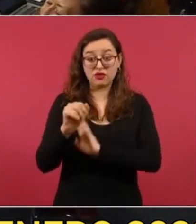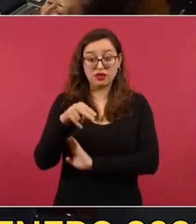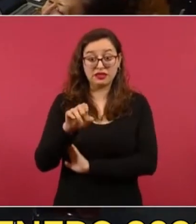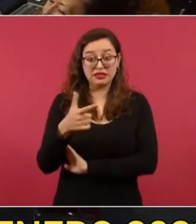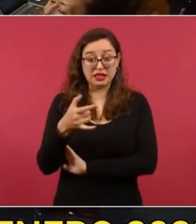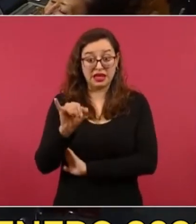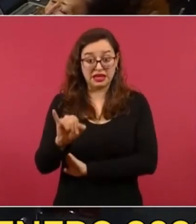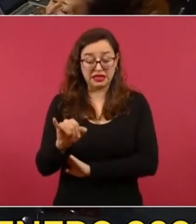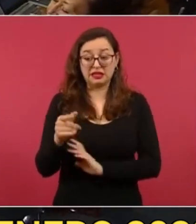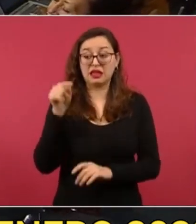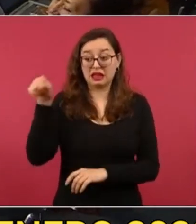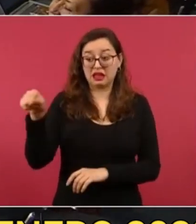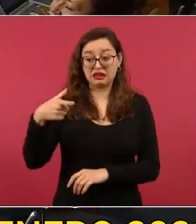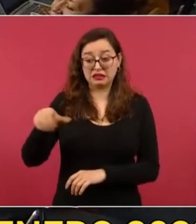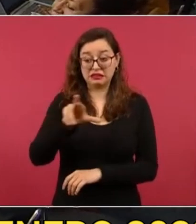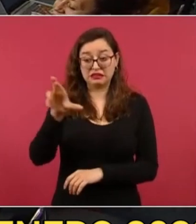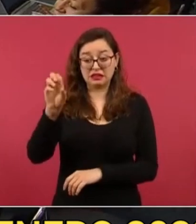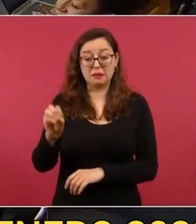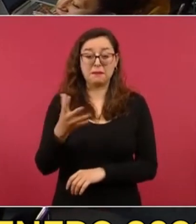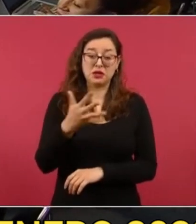en Quintana Roo, alrededor de